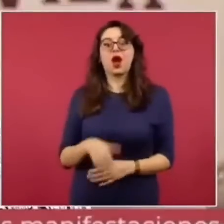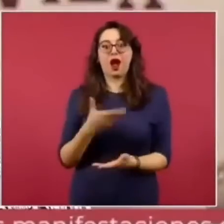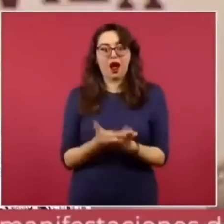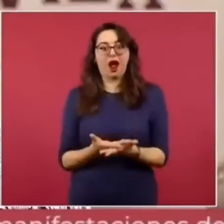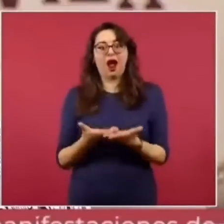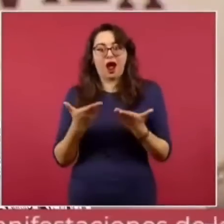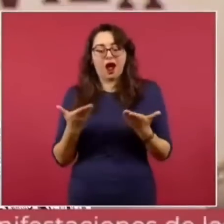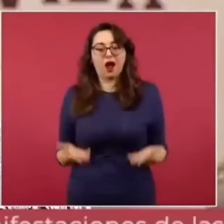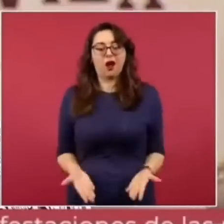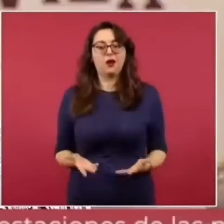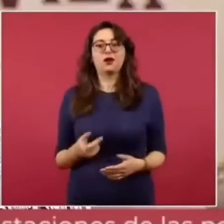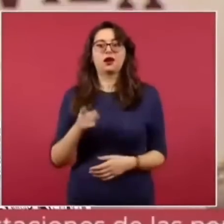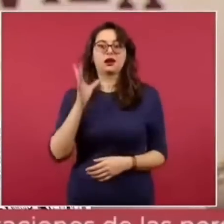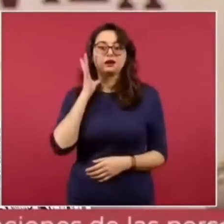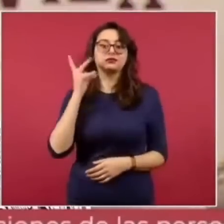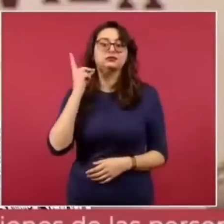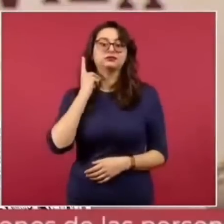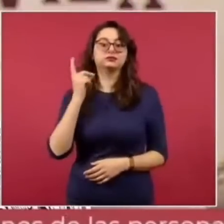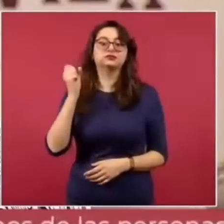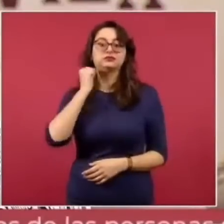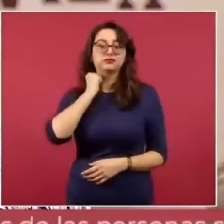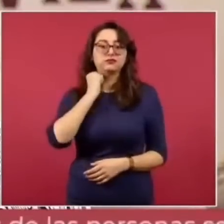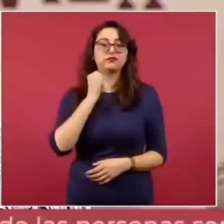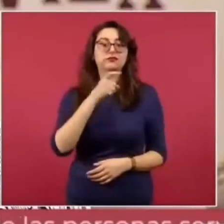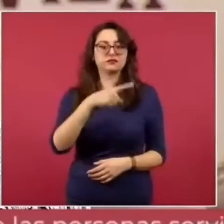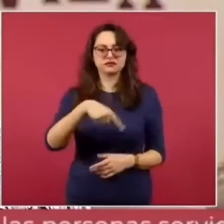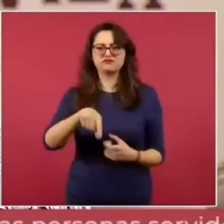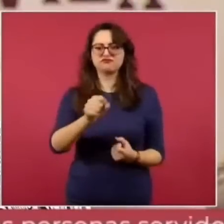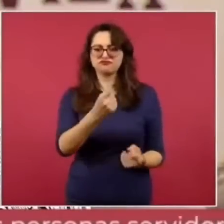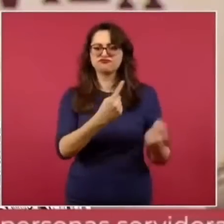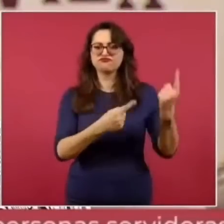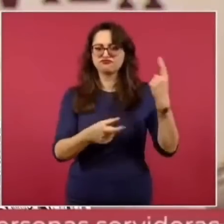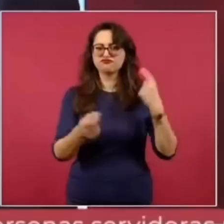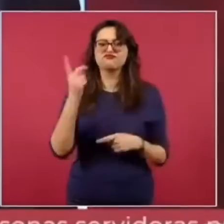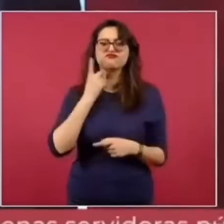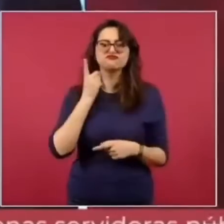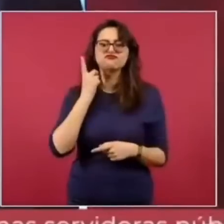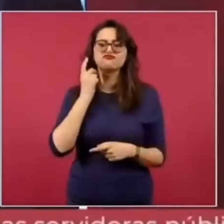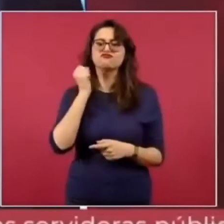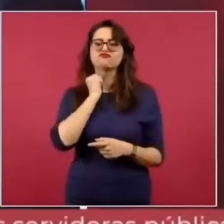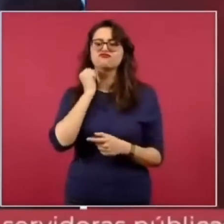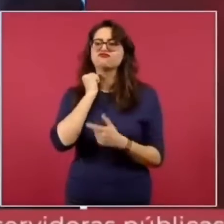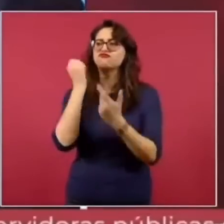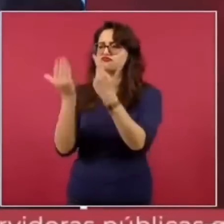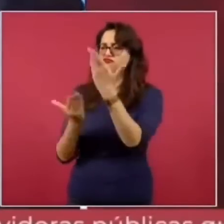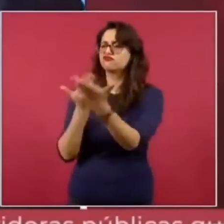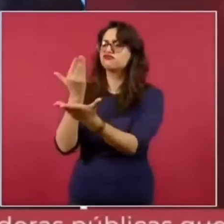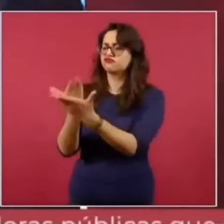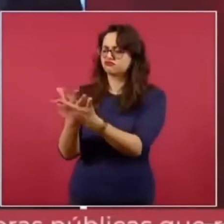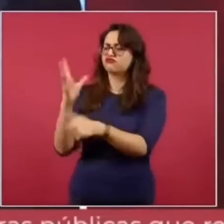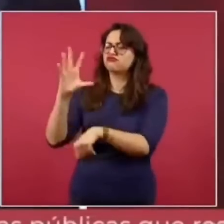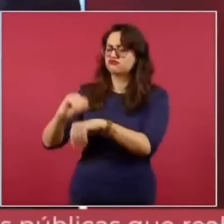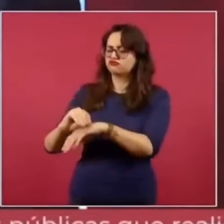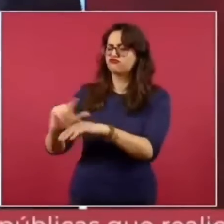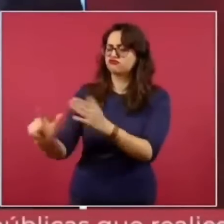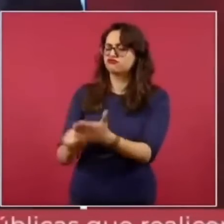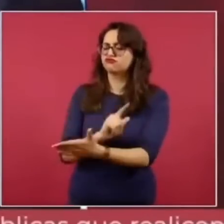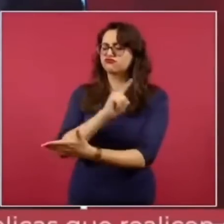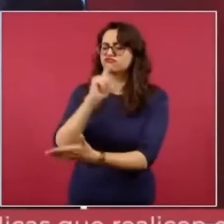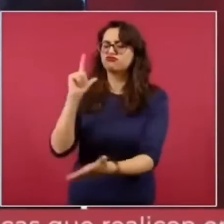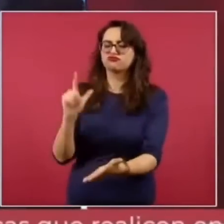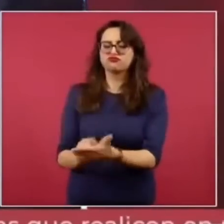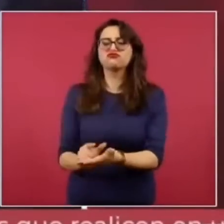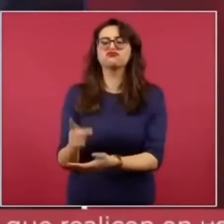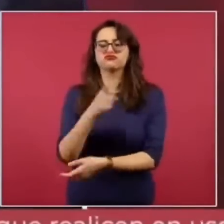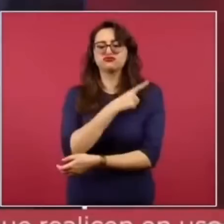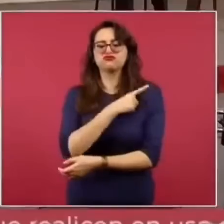de iniciativas de ley que quieren impulsar la regulación de los vapeadores. Y su lógica es porque un producto regulado